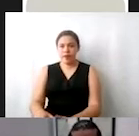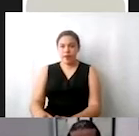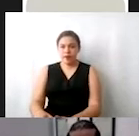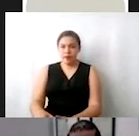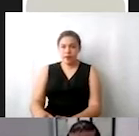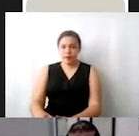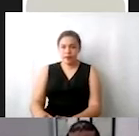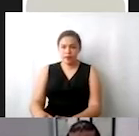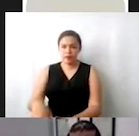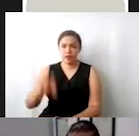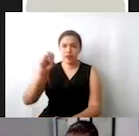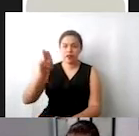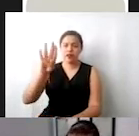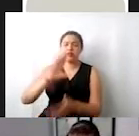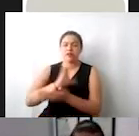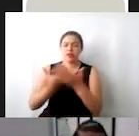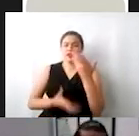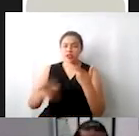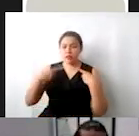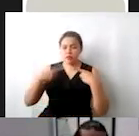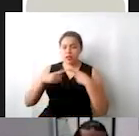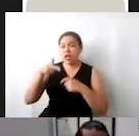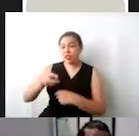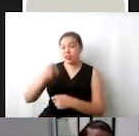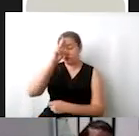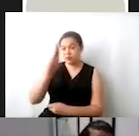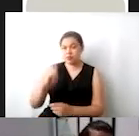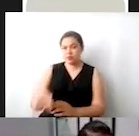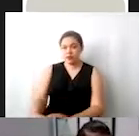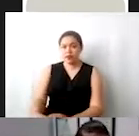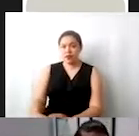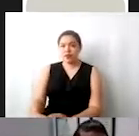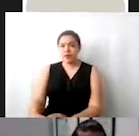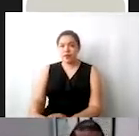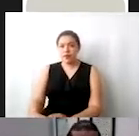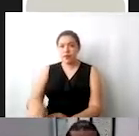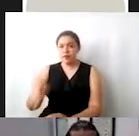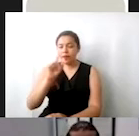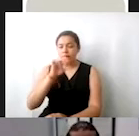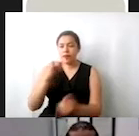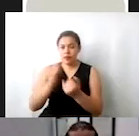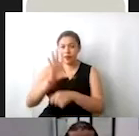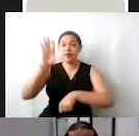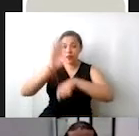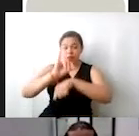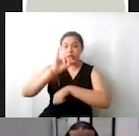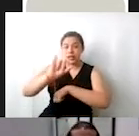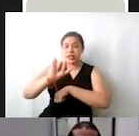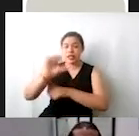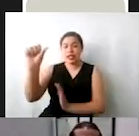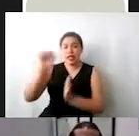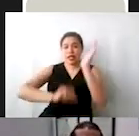Entonces, la subcontratación de personal está prohibida, pero sí se permite, que es lo que señala el artículo